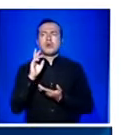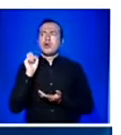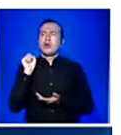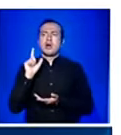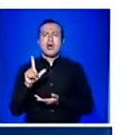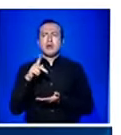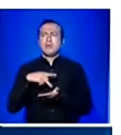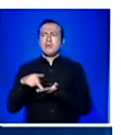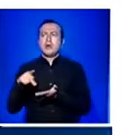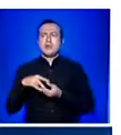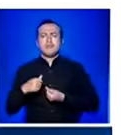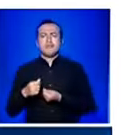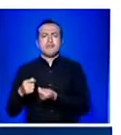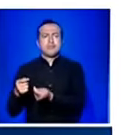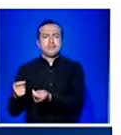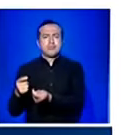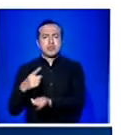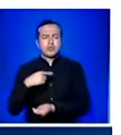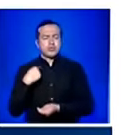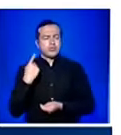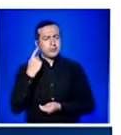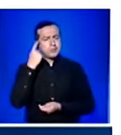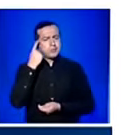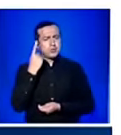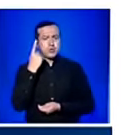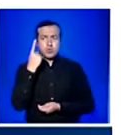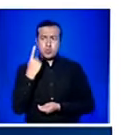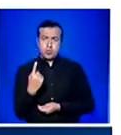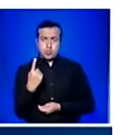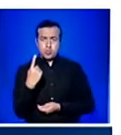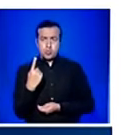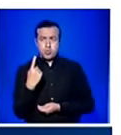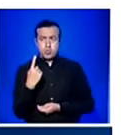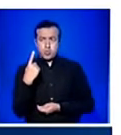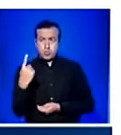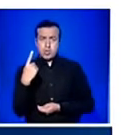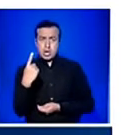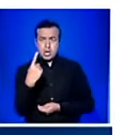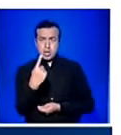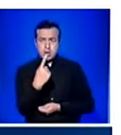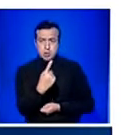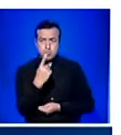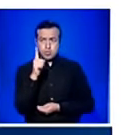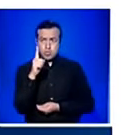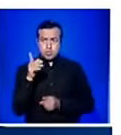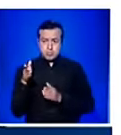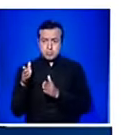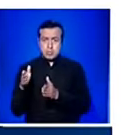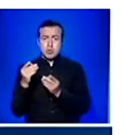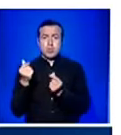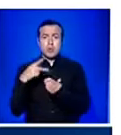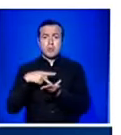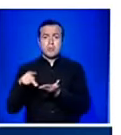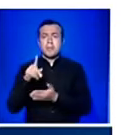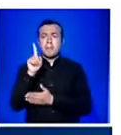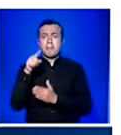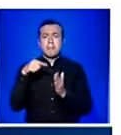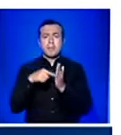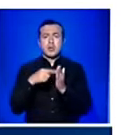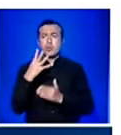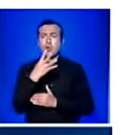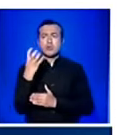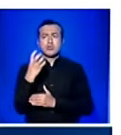Eso significa que nosotros por cada uno de estos entierros debemos pagar 1.400 y